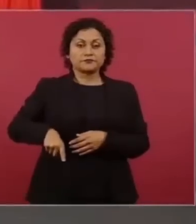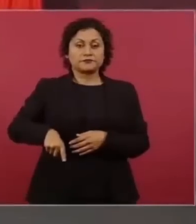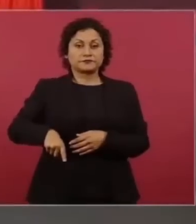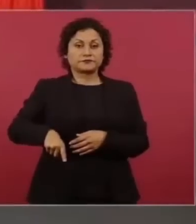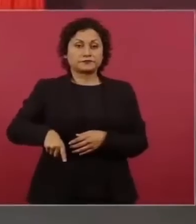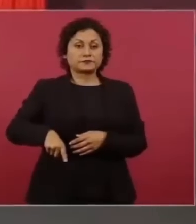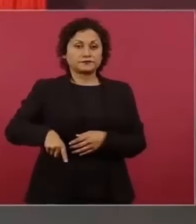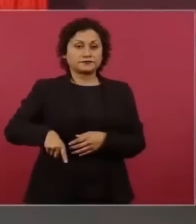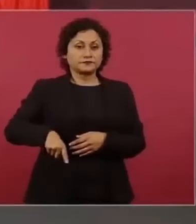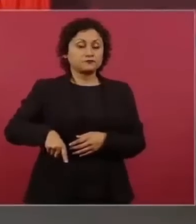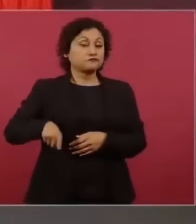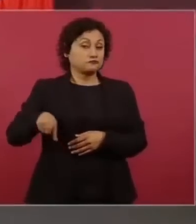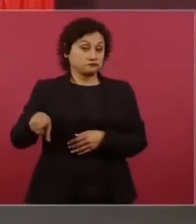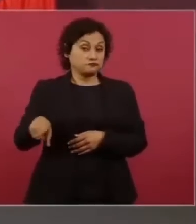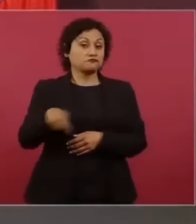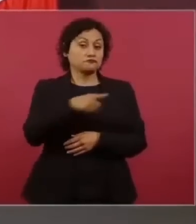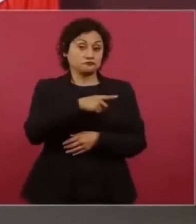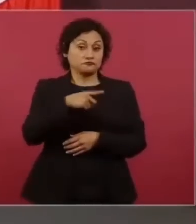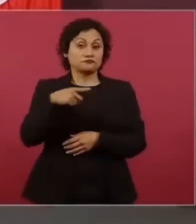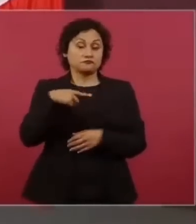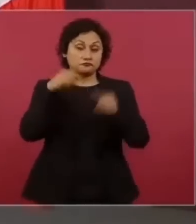tenga ahí sus cuentas.